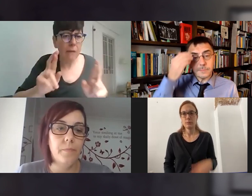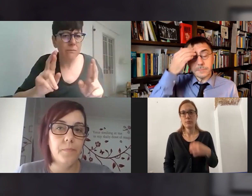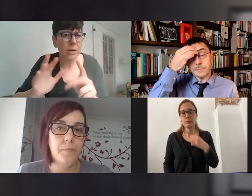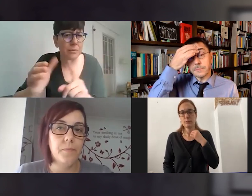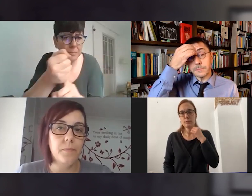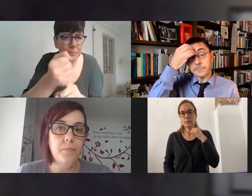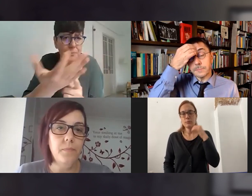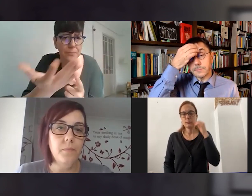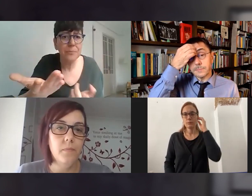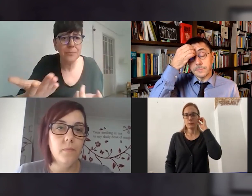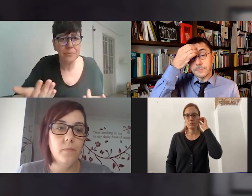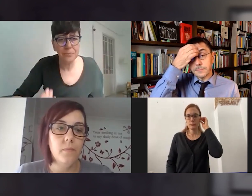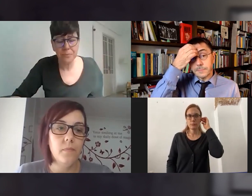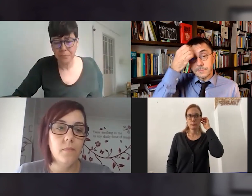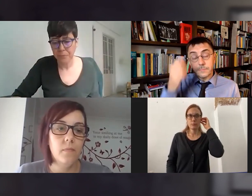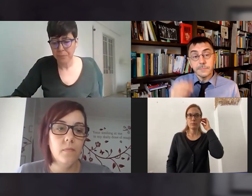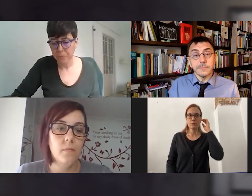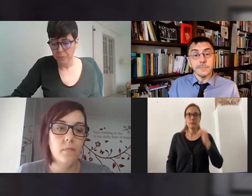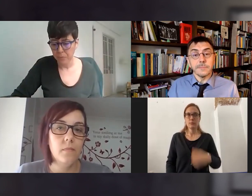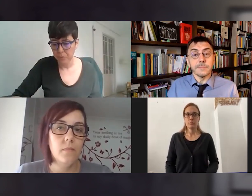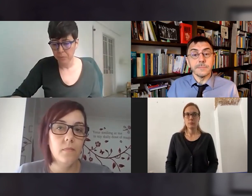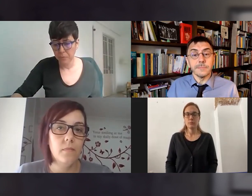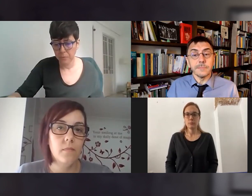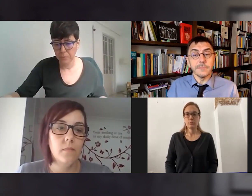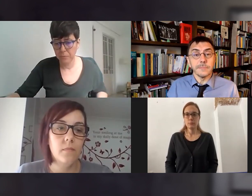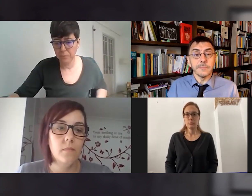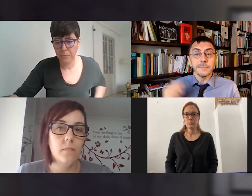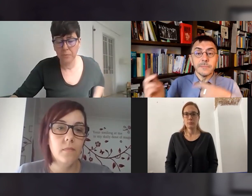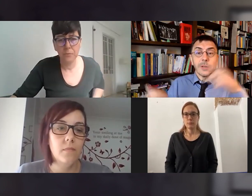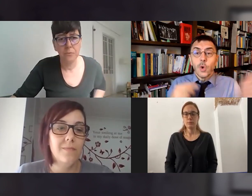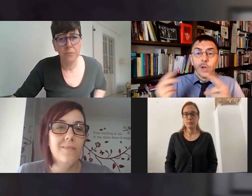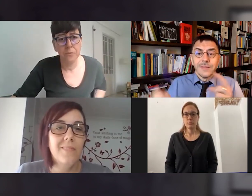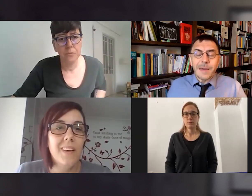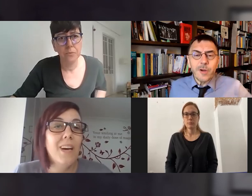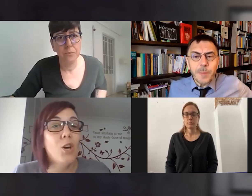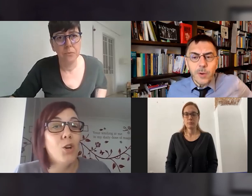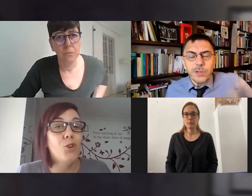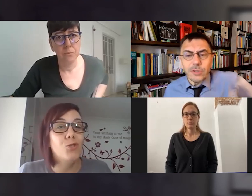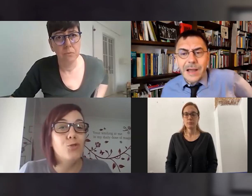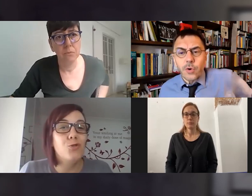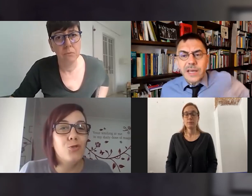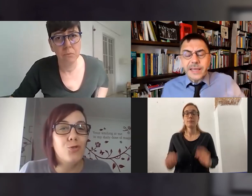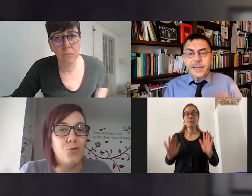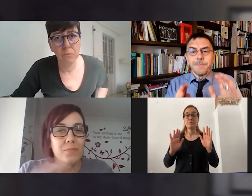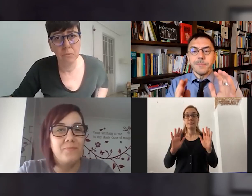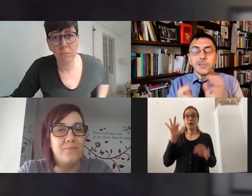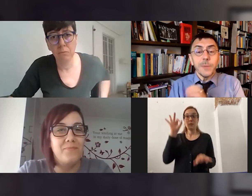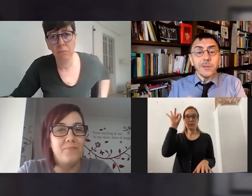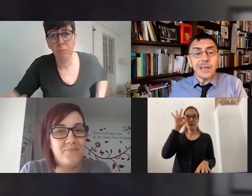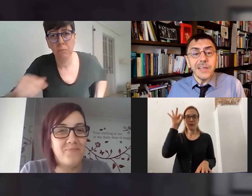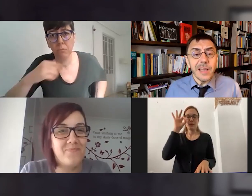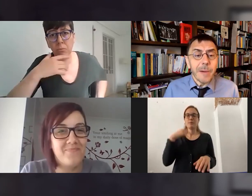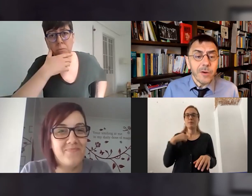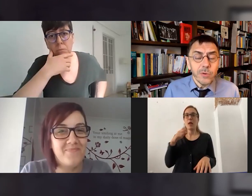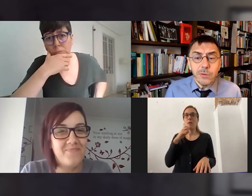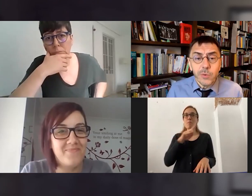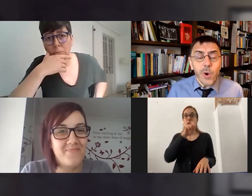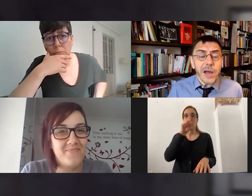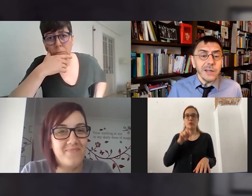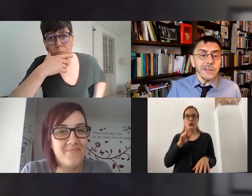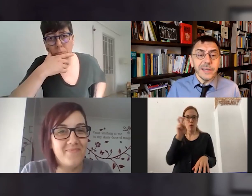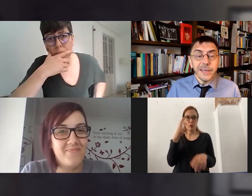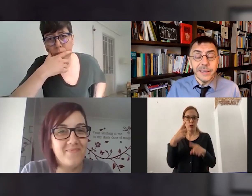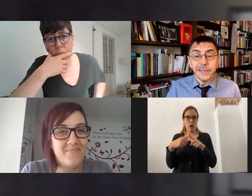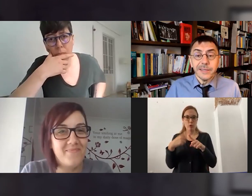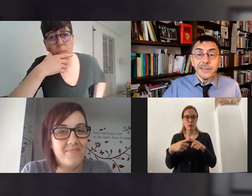apuesta para adelante y yo creo que sí, que lo podemos conseguir. Déjame que os pregunte otra cosa. Estoy viendo la serie Barón